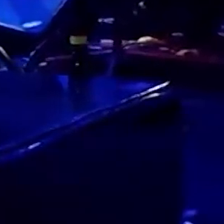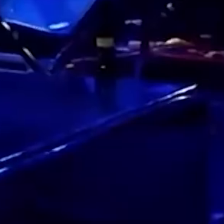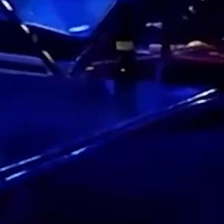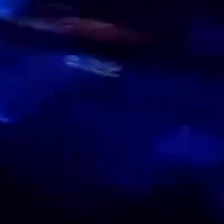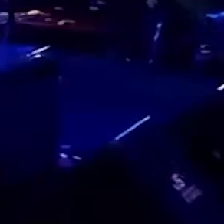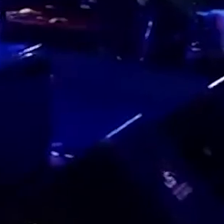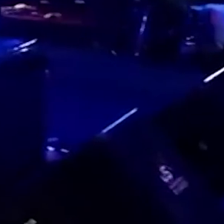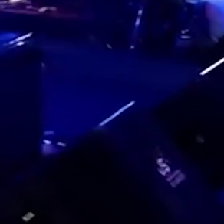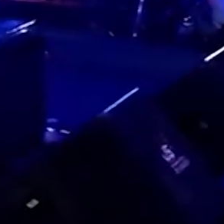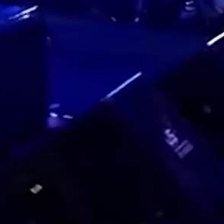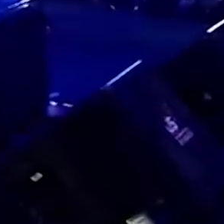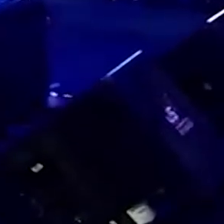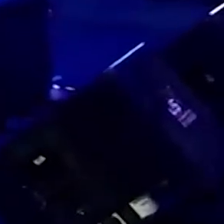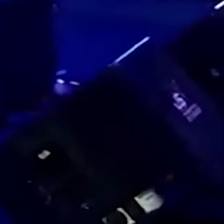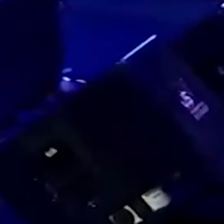las